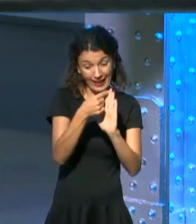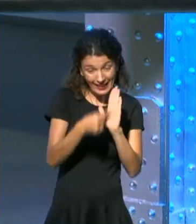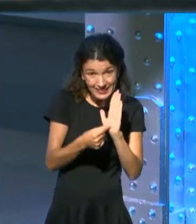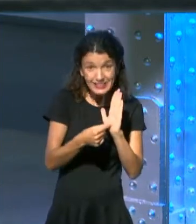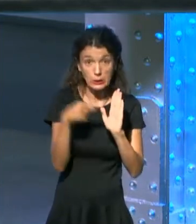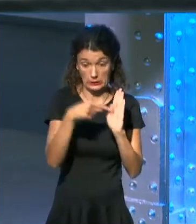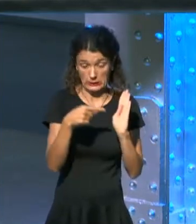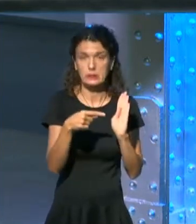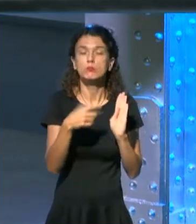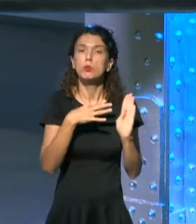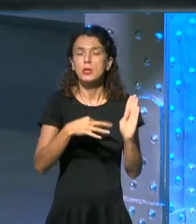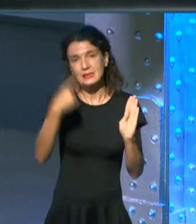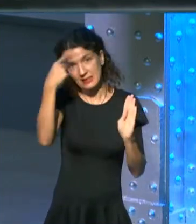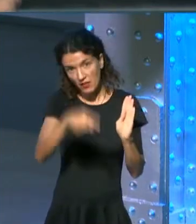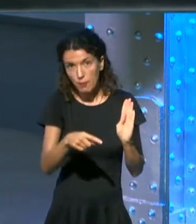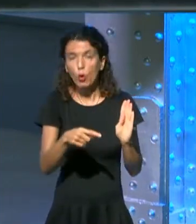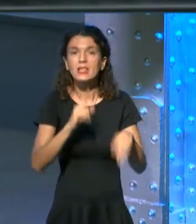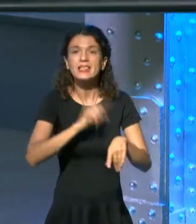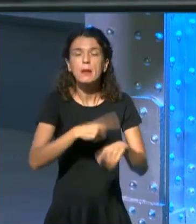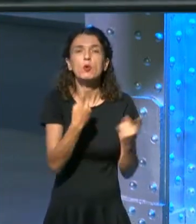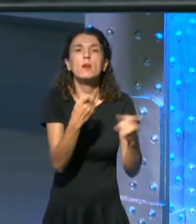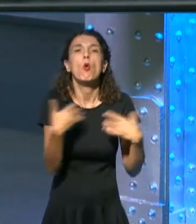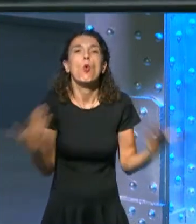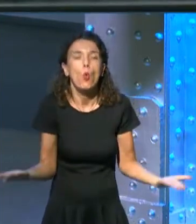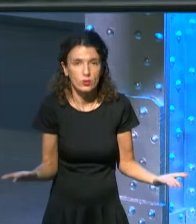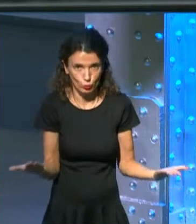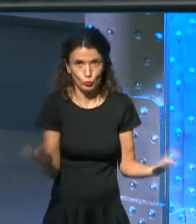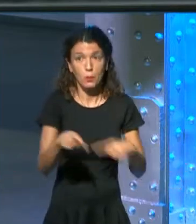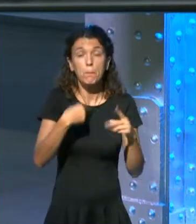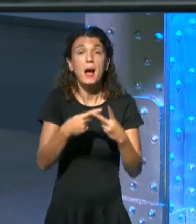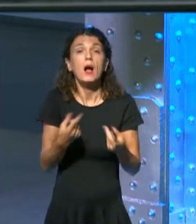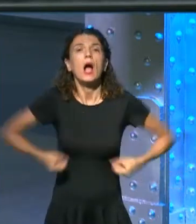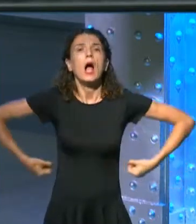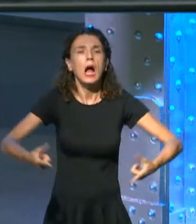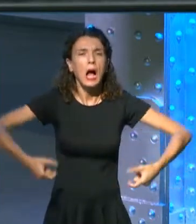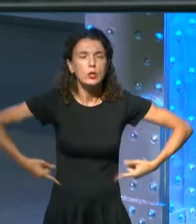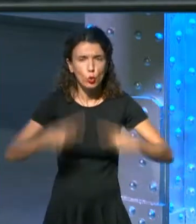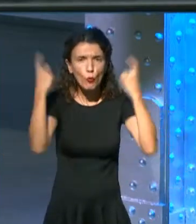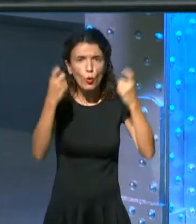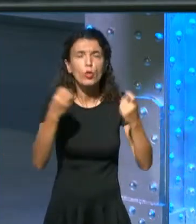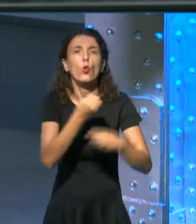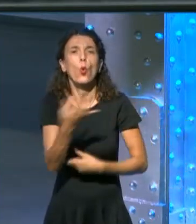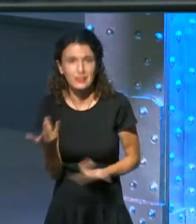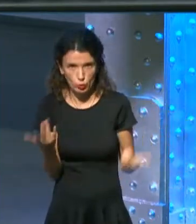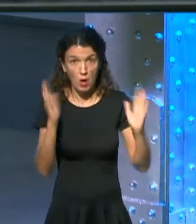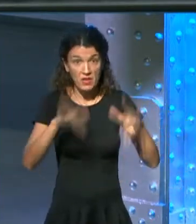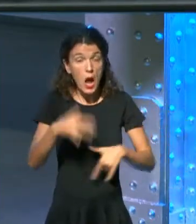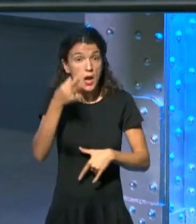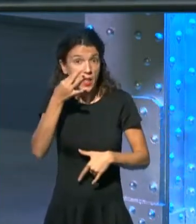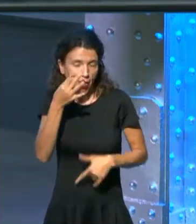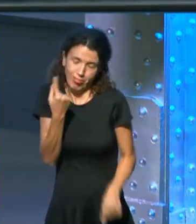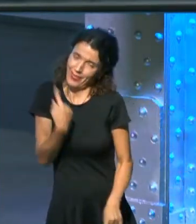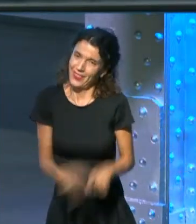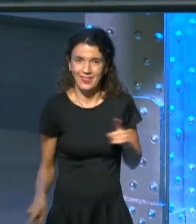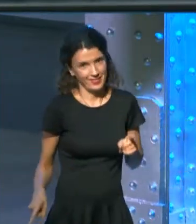somos capaces de estimar perfectamente cuánto tiempo necesitamos y cuánto nos va a costar, qué esfuerzo nos va a llevar. La realidad es ligeramente